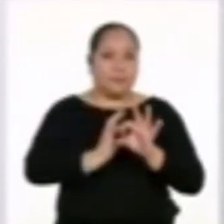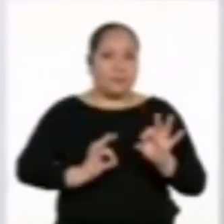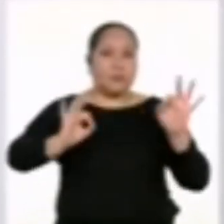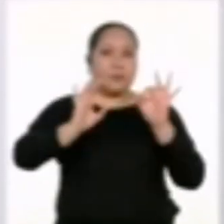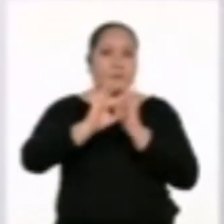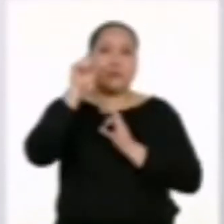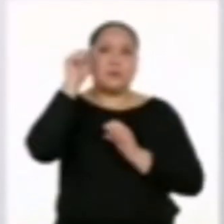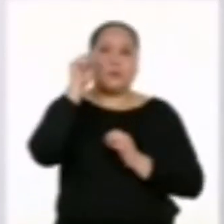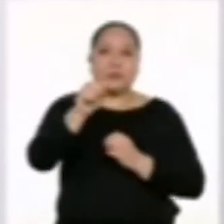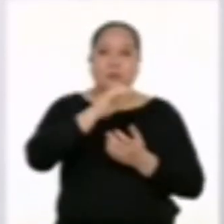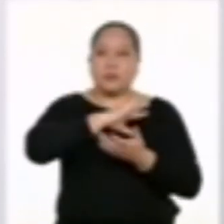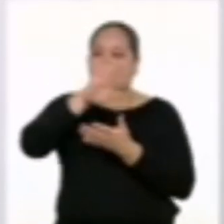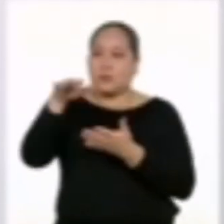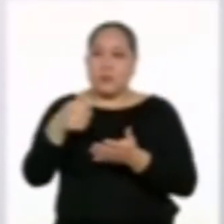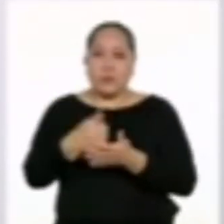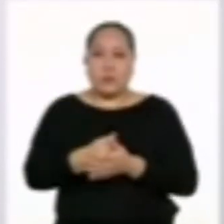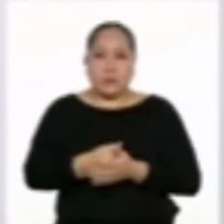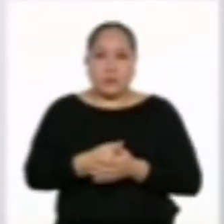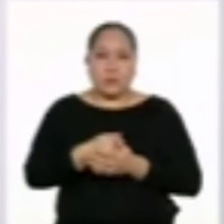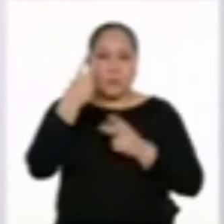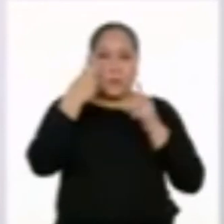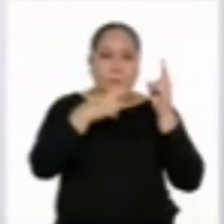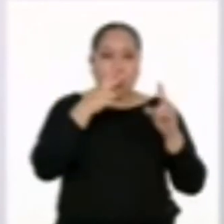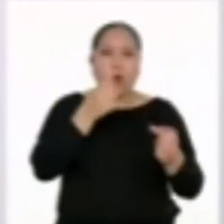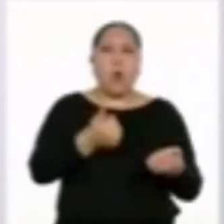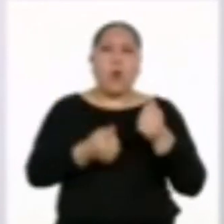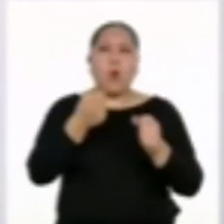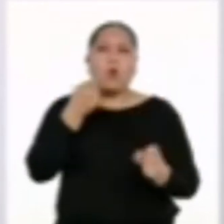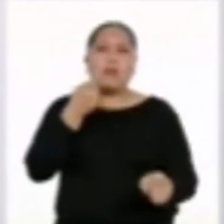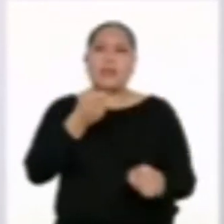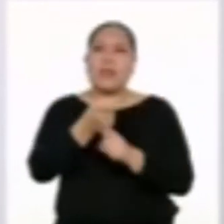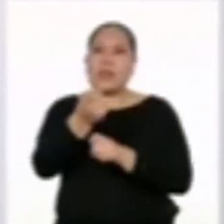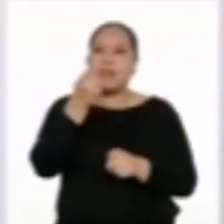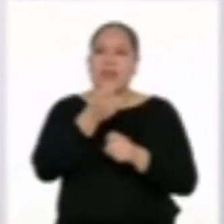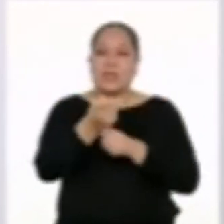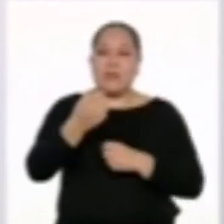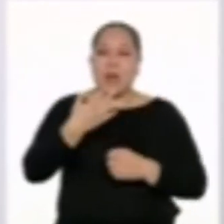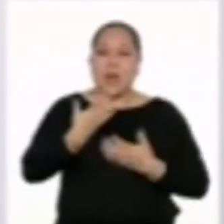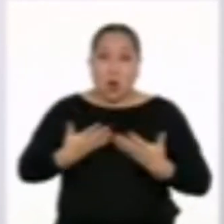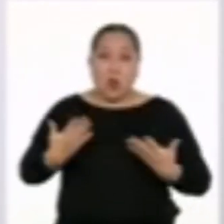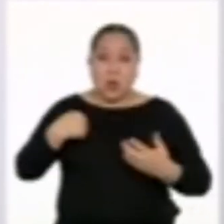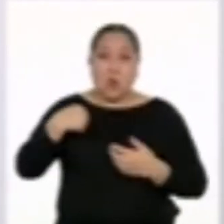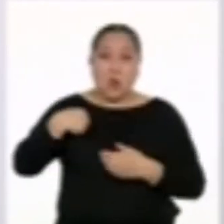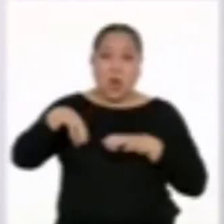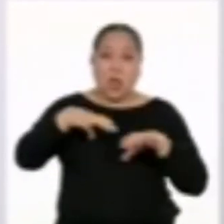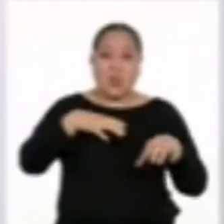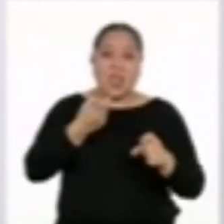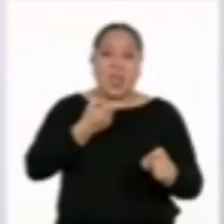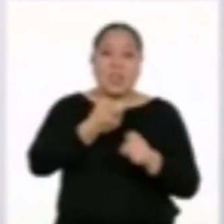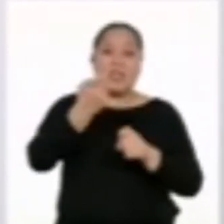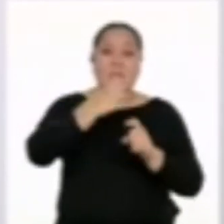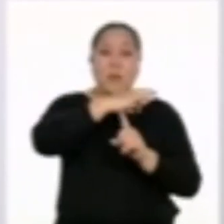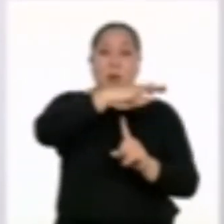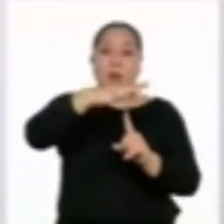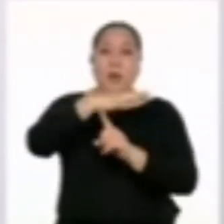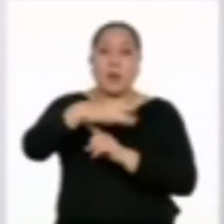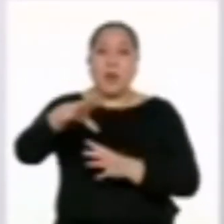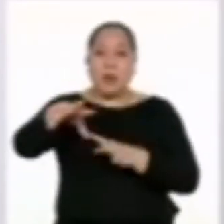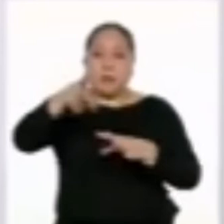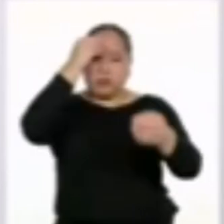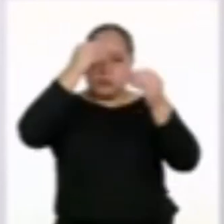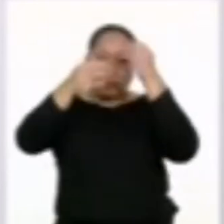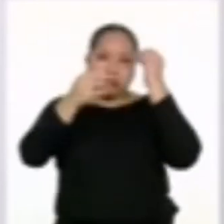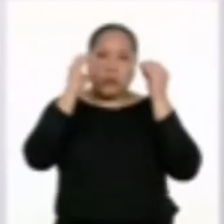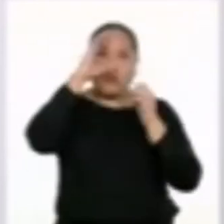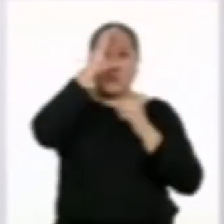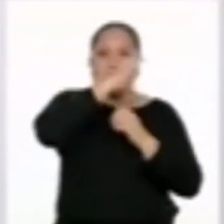y todas y todos tomemos conciencia del impacto de nuestras acciones en el ambiente y nos informemos sobre qué podemos